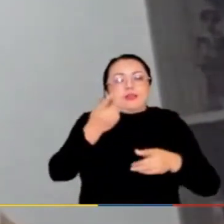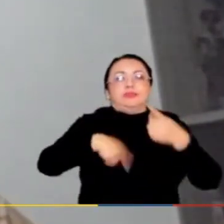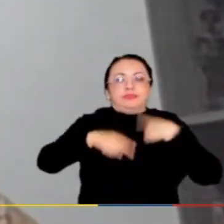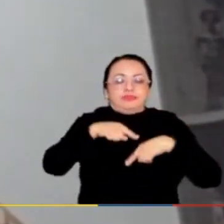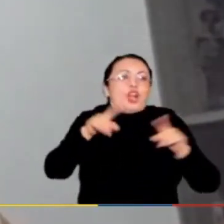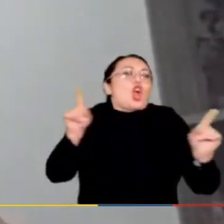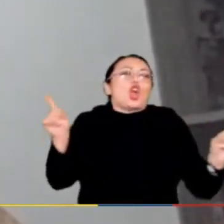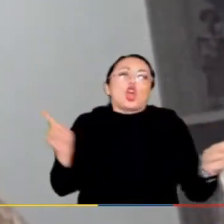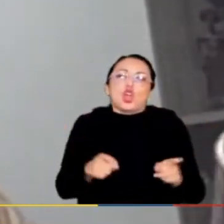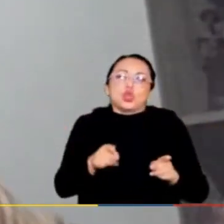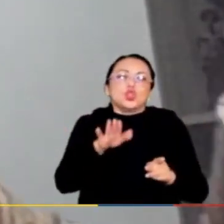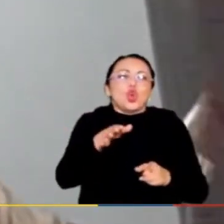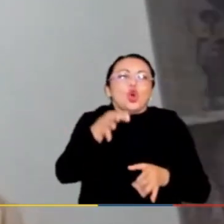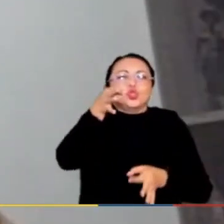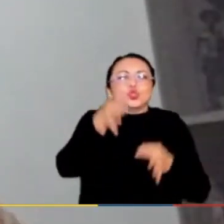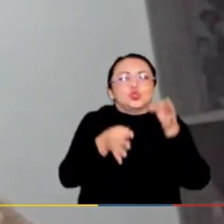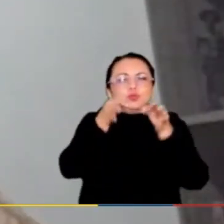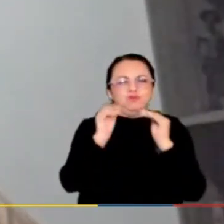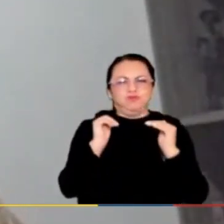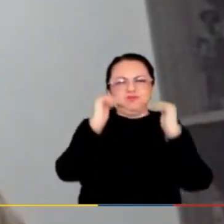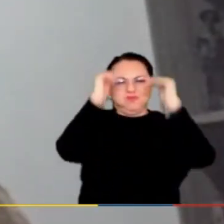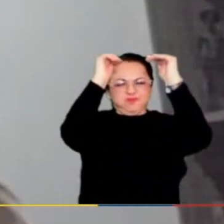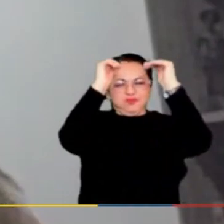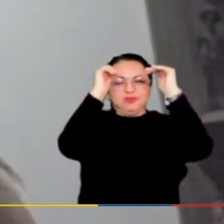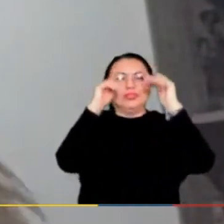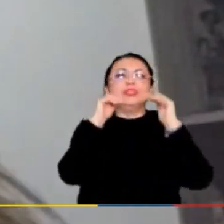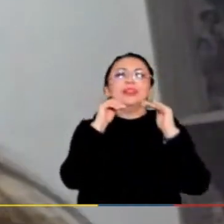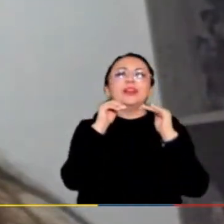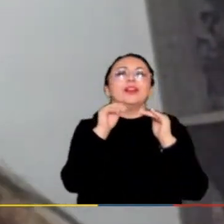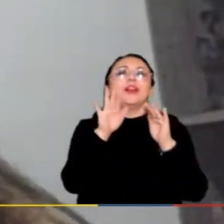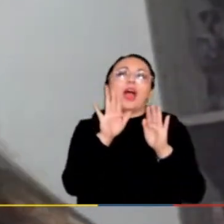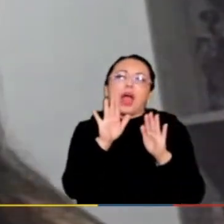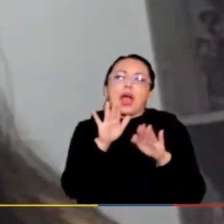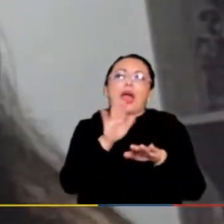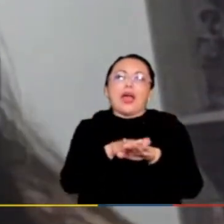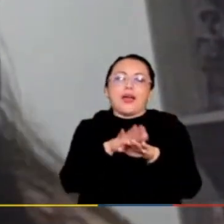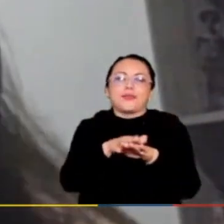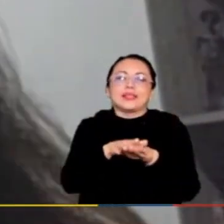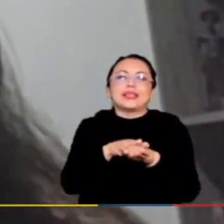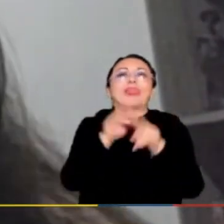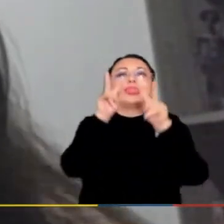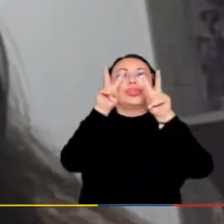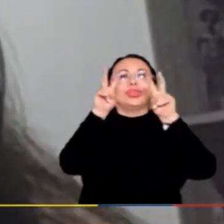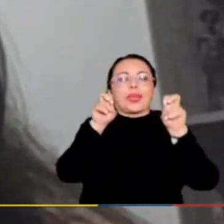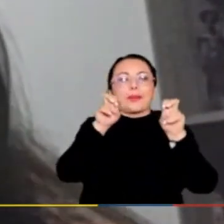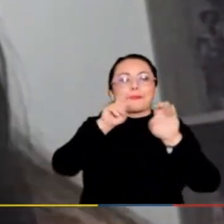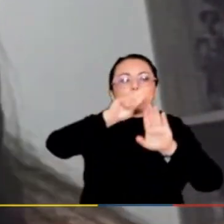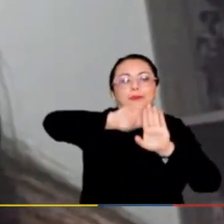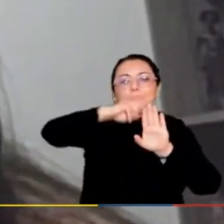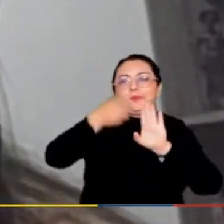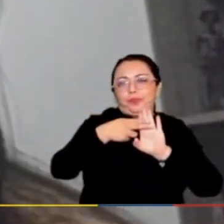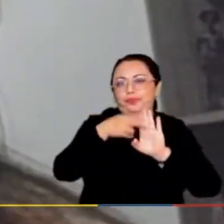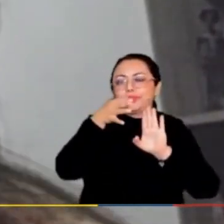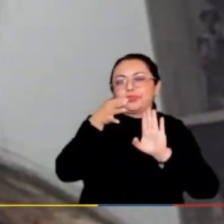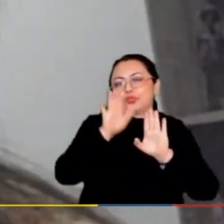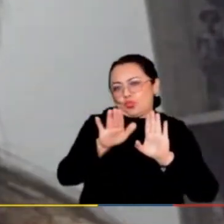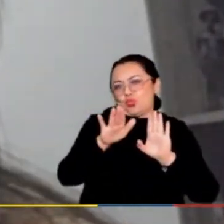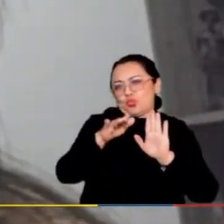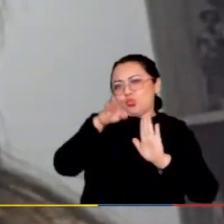Concluyó el Tribunal Superior y se abrió paso a el recurso de casación. Muchísimas